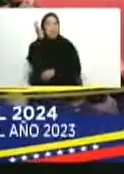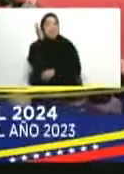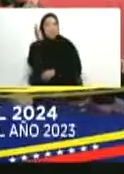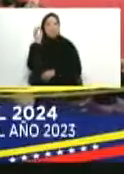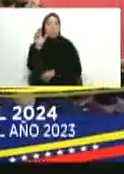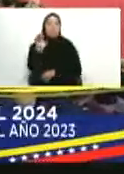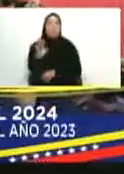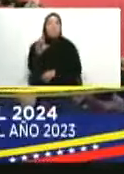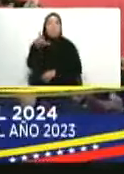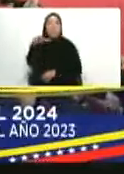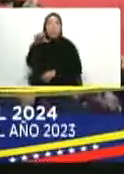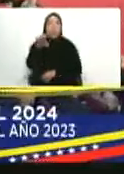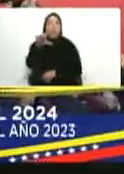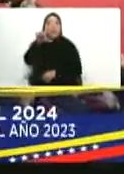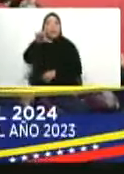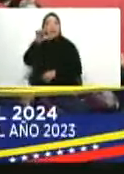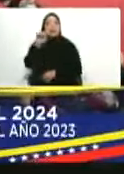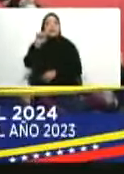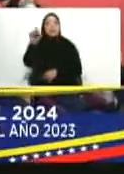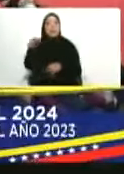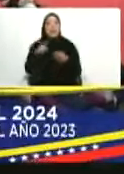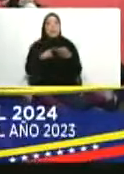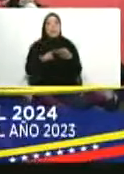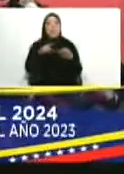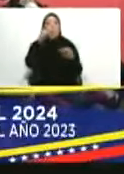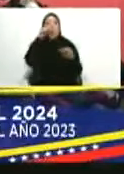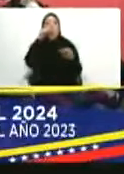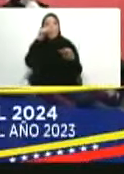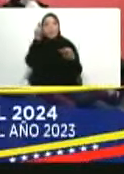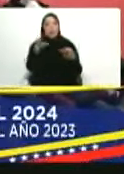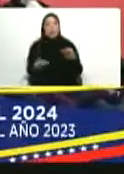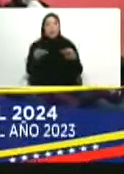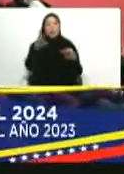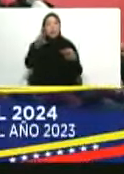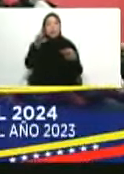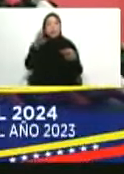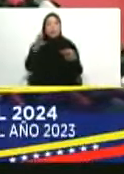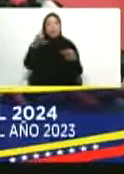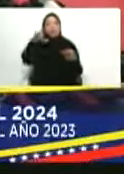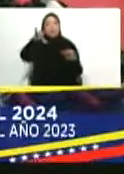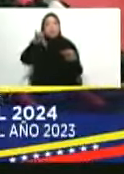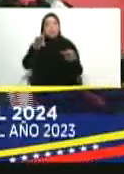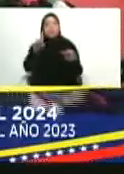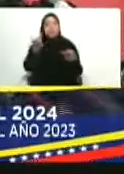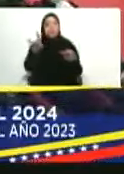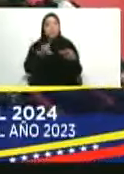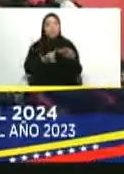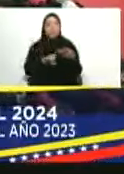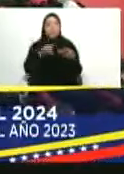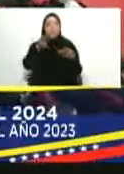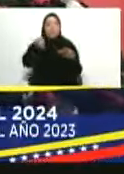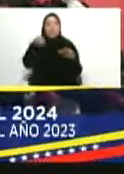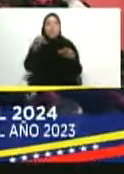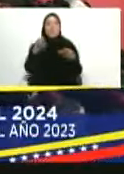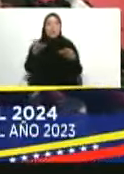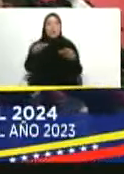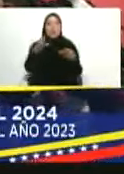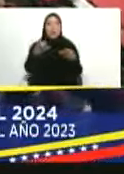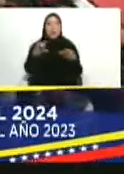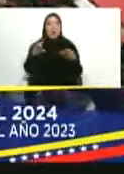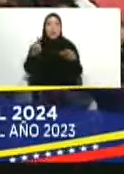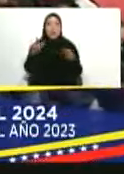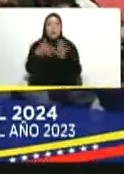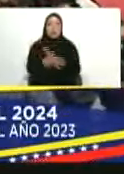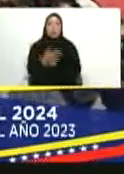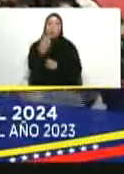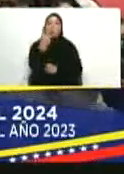Rodríguez, Elsa Gómez, el magistrado Henry Timaure y el magistrado Malaquía Gil. Han